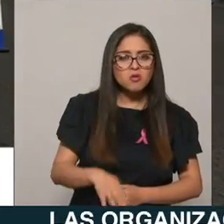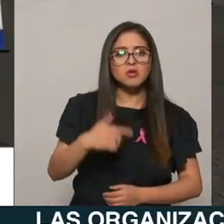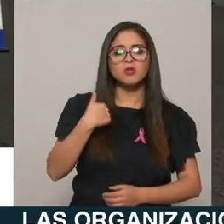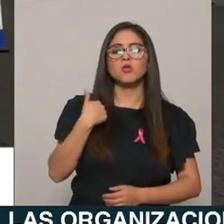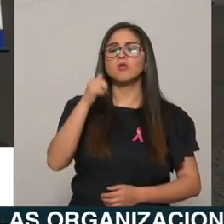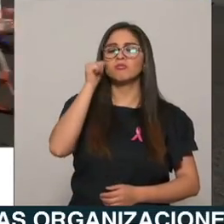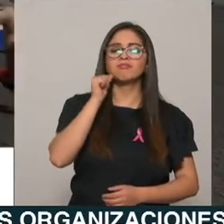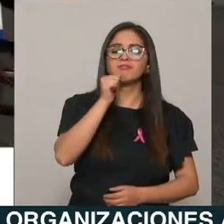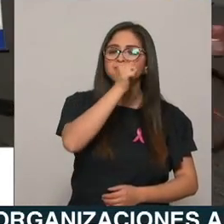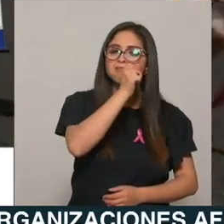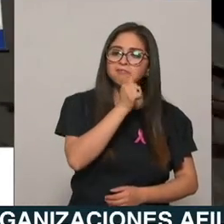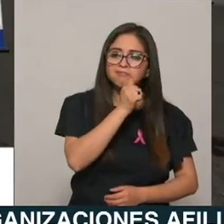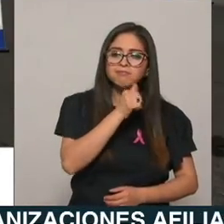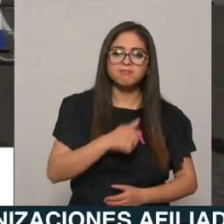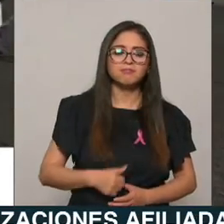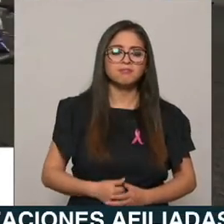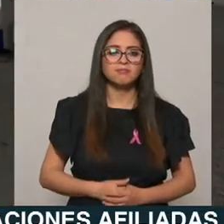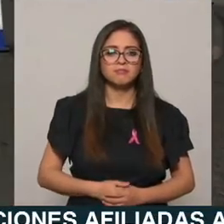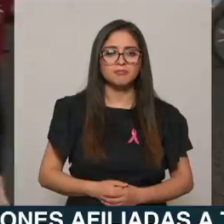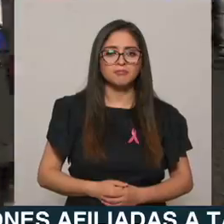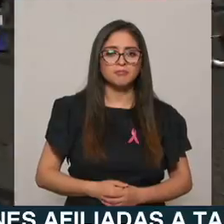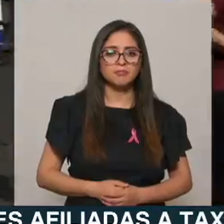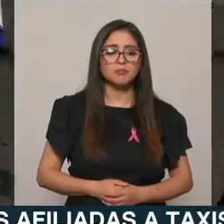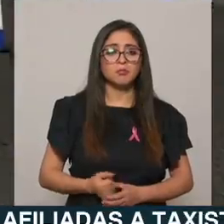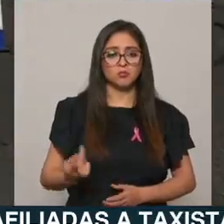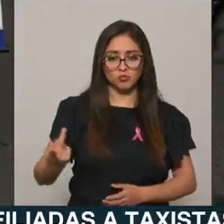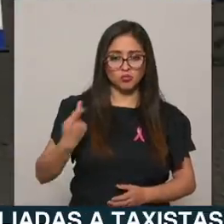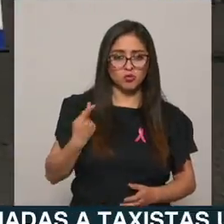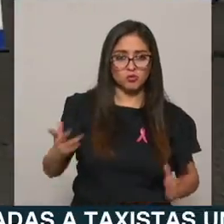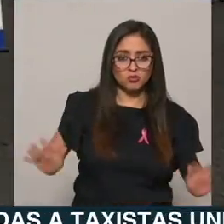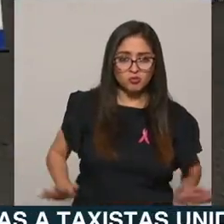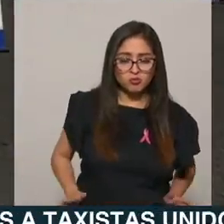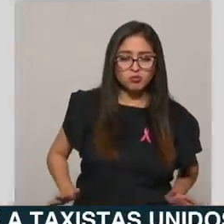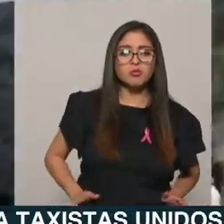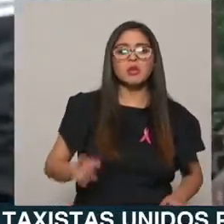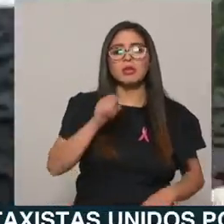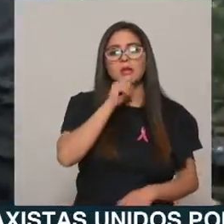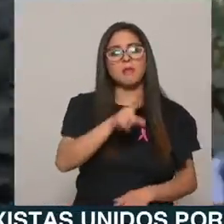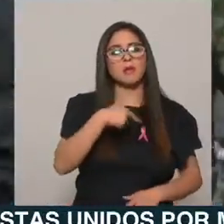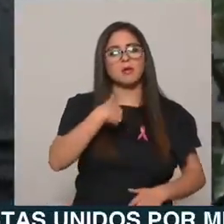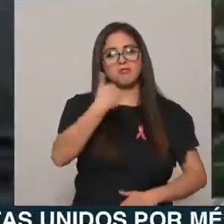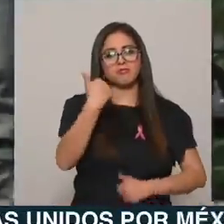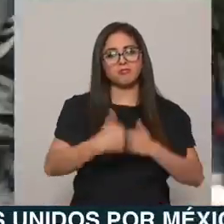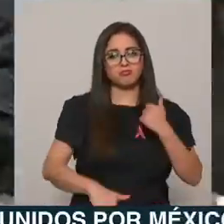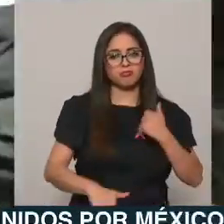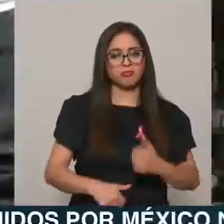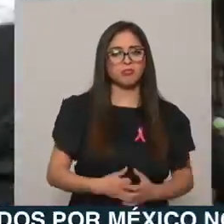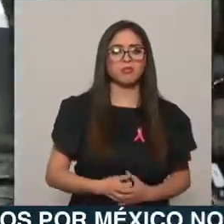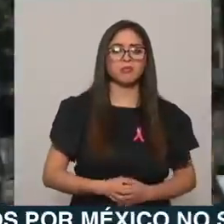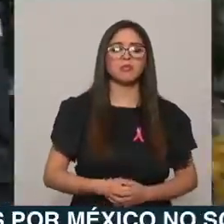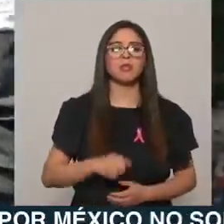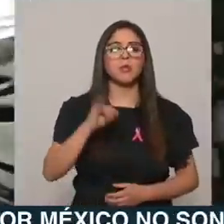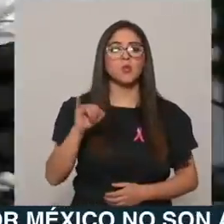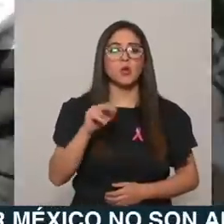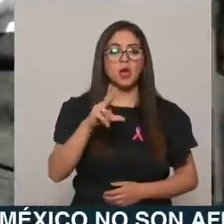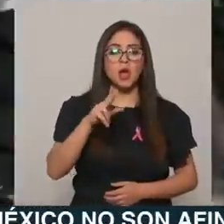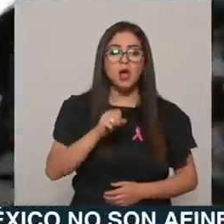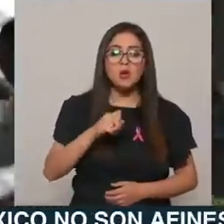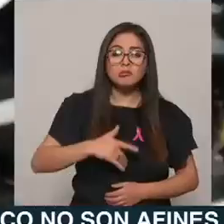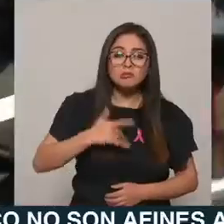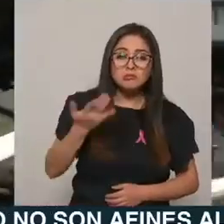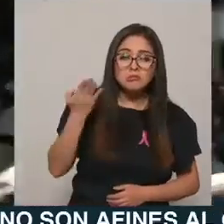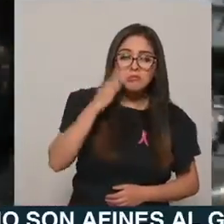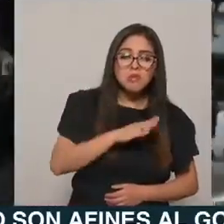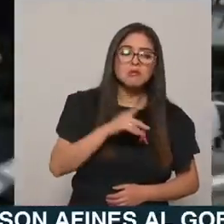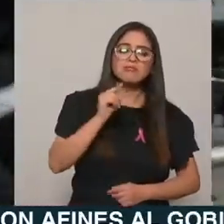vista, mi pareja que estaba conmigo en ese tiempo también. Juan Carlos no se dio por vencido, poco